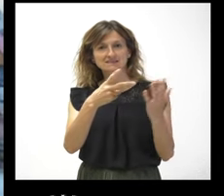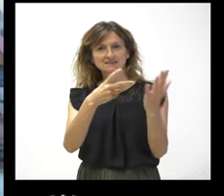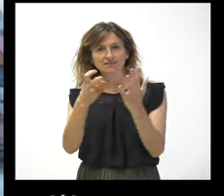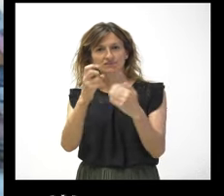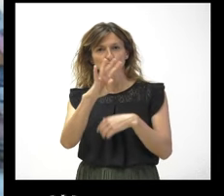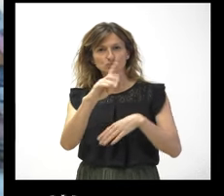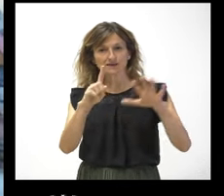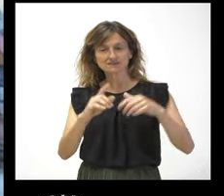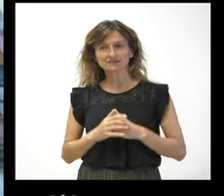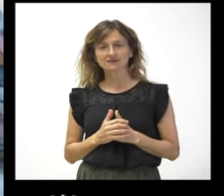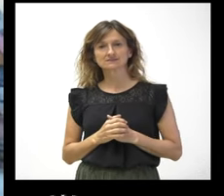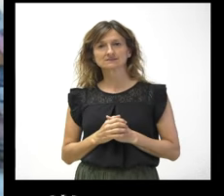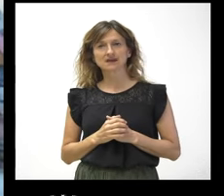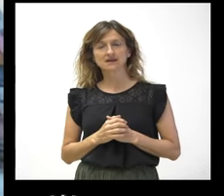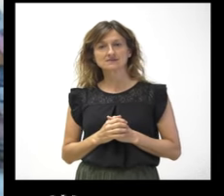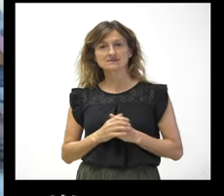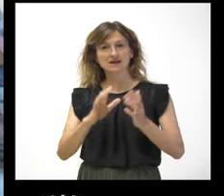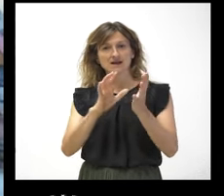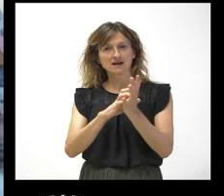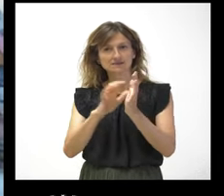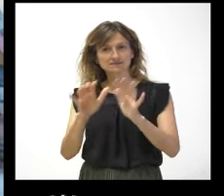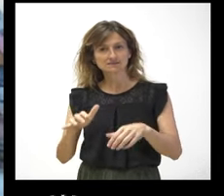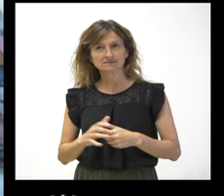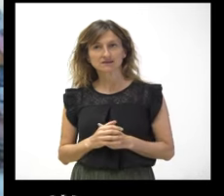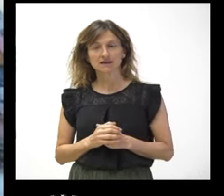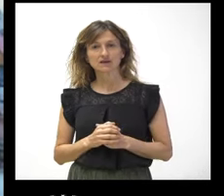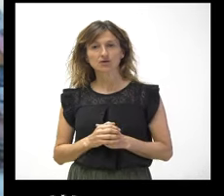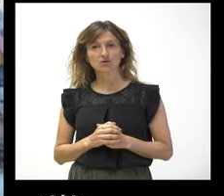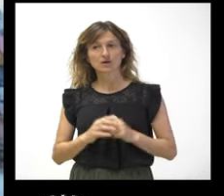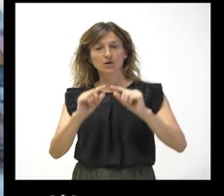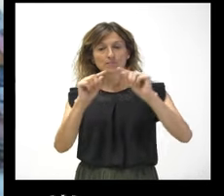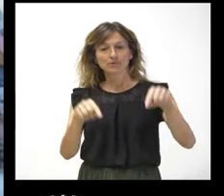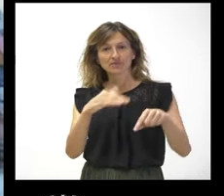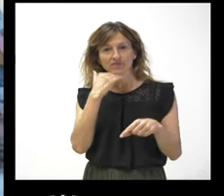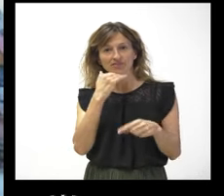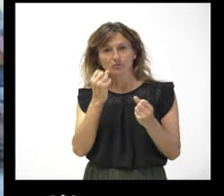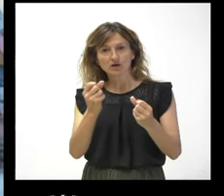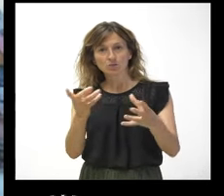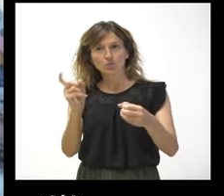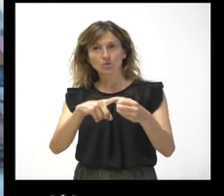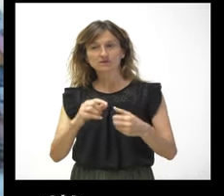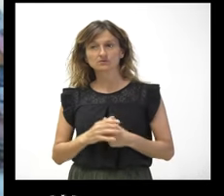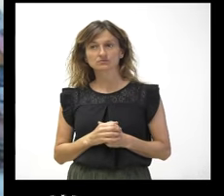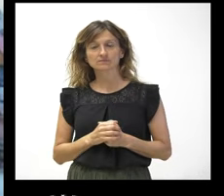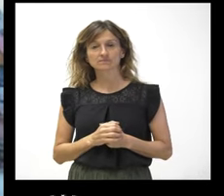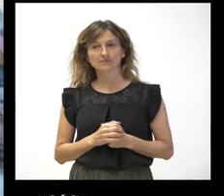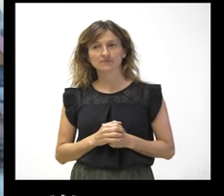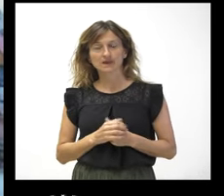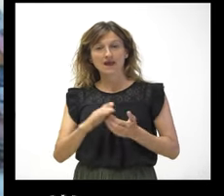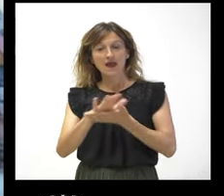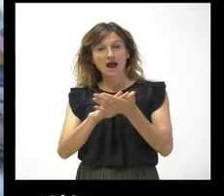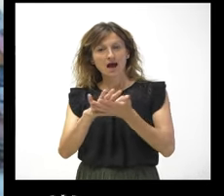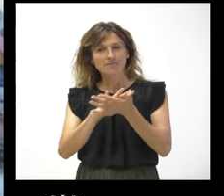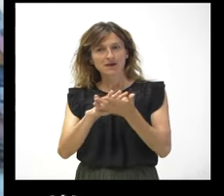1746 en la comunidad en en la provincia de Zamora cu se han apuntado y y se han hablado algo